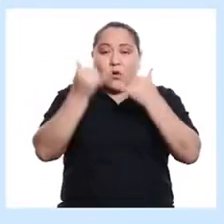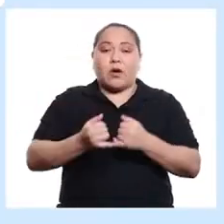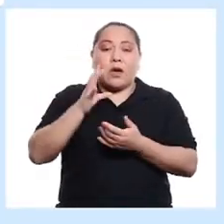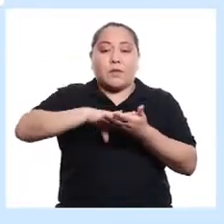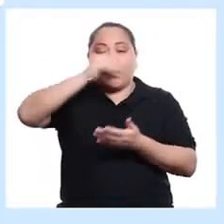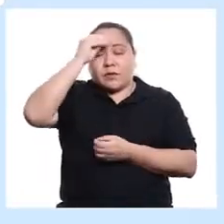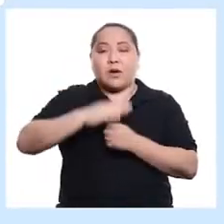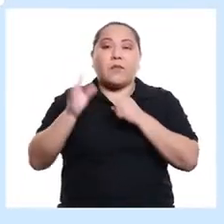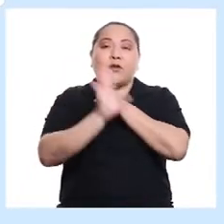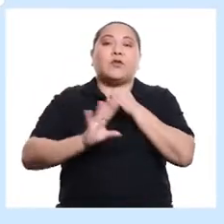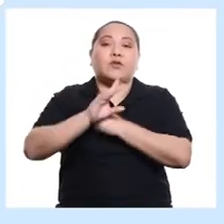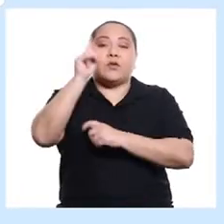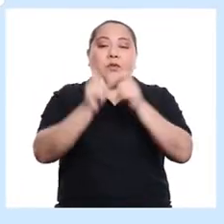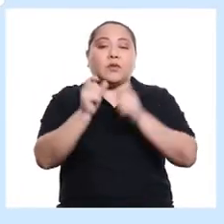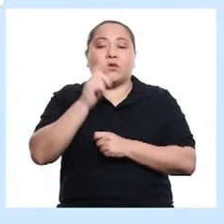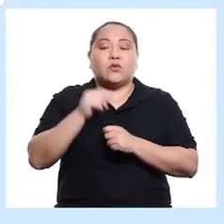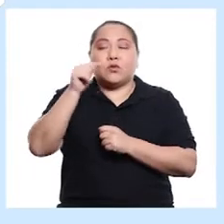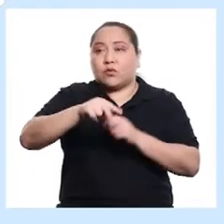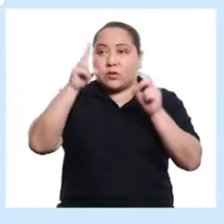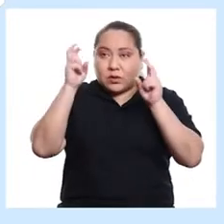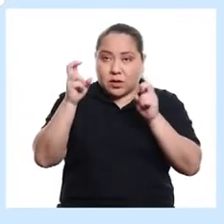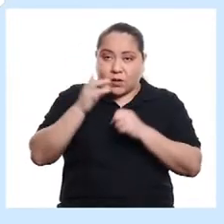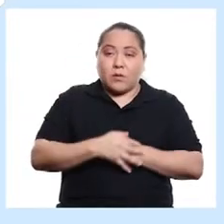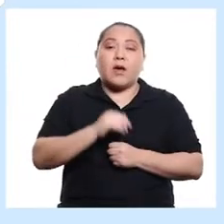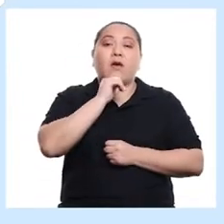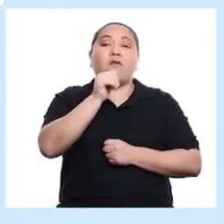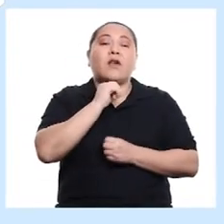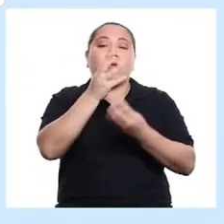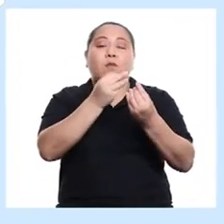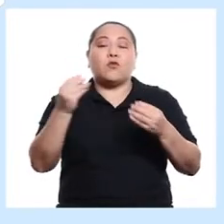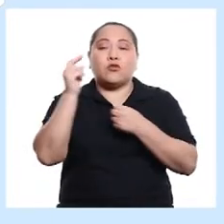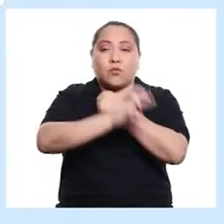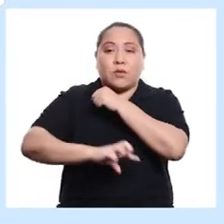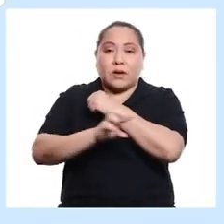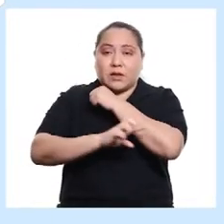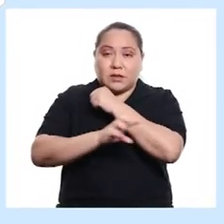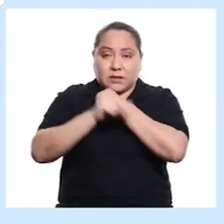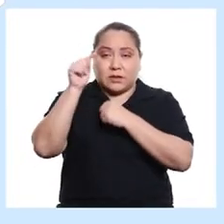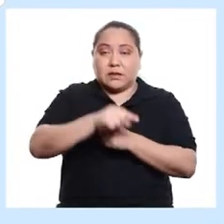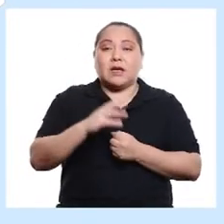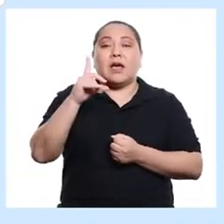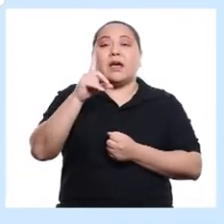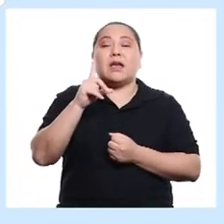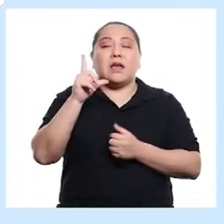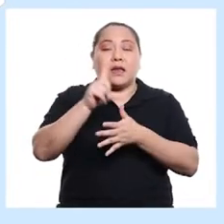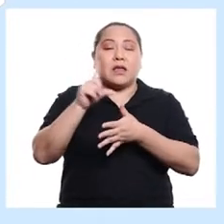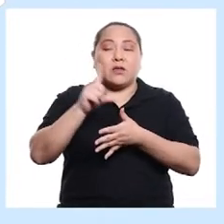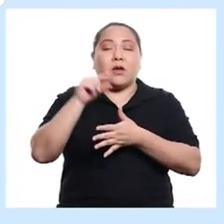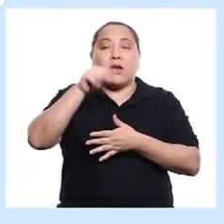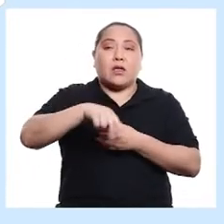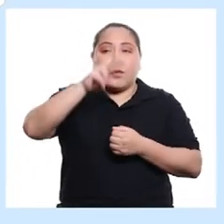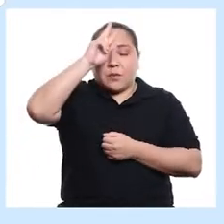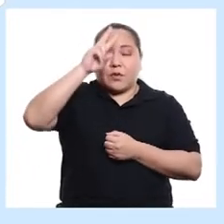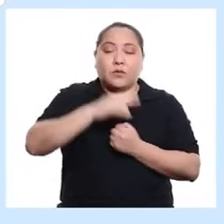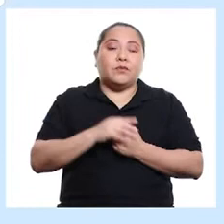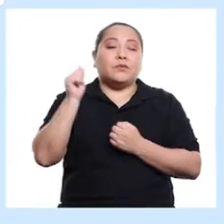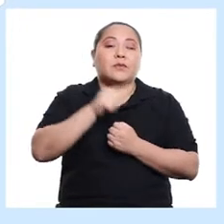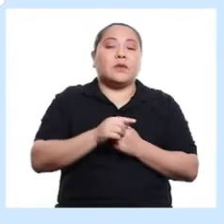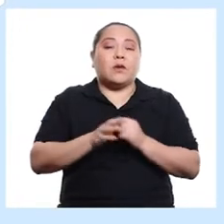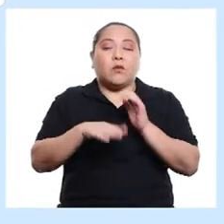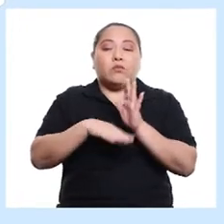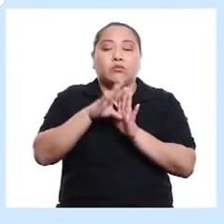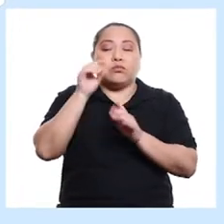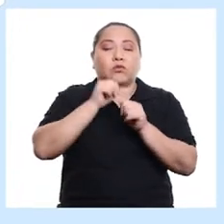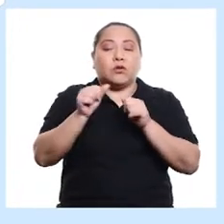hemos aprendido que la seguridad ciudadana es un tema aún pendiente en varios países de Latinoamérica. En el Perú, los índices de